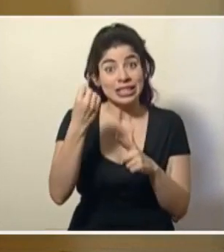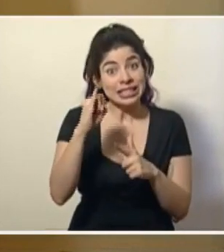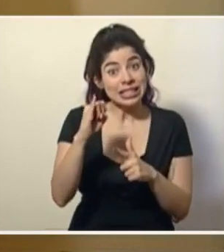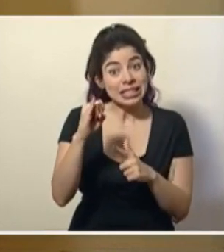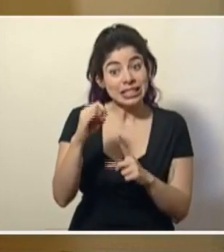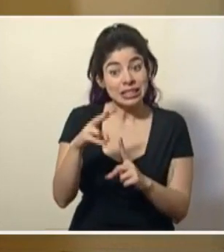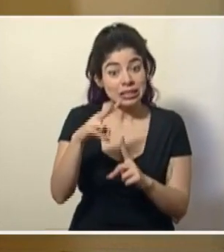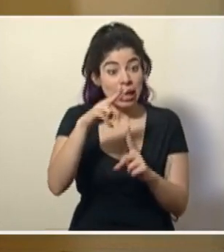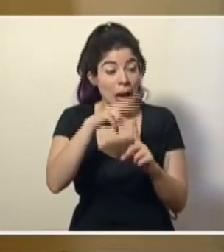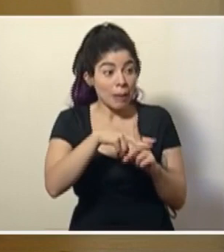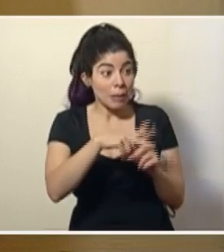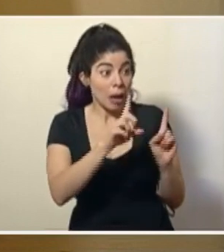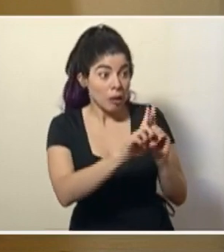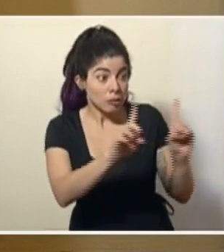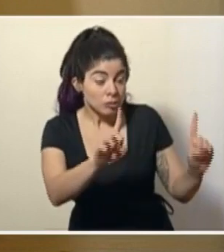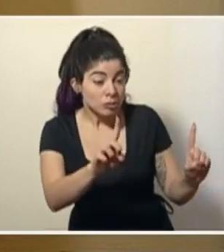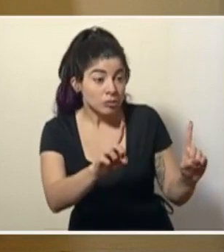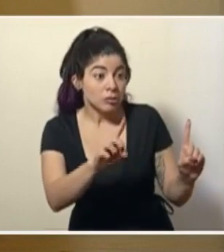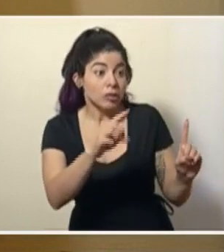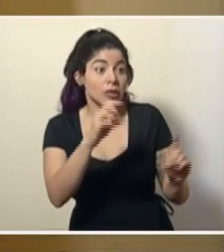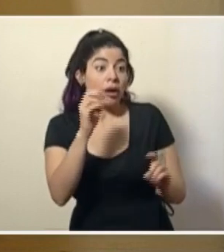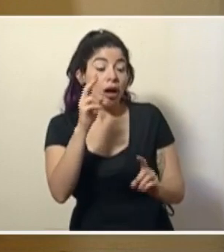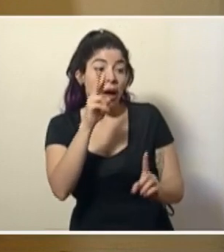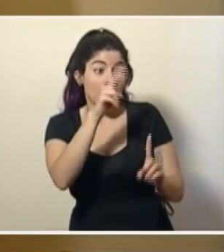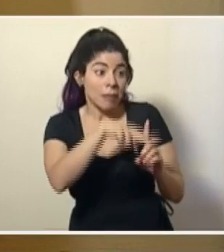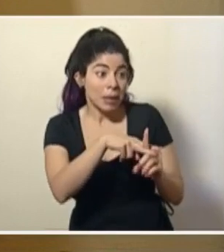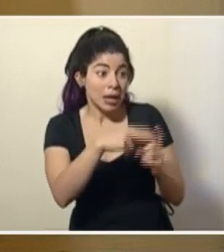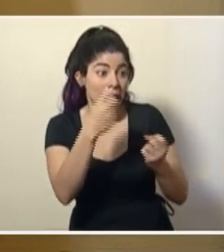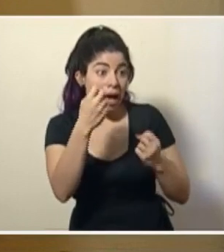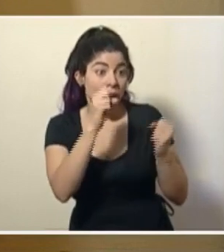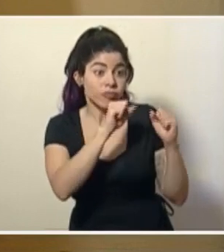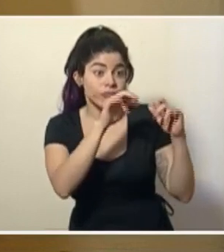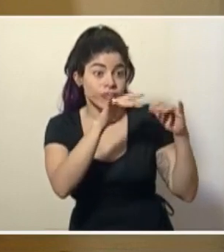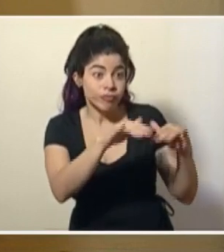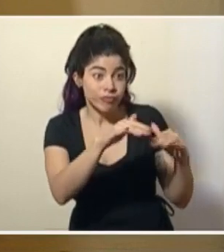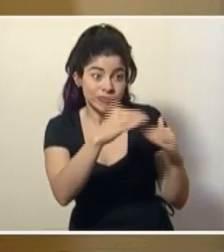de distanciamiento social, de limitación de